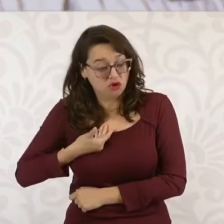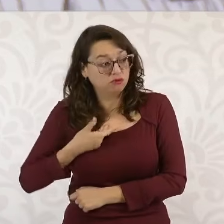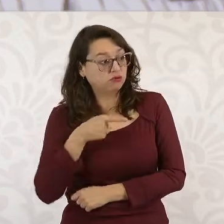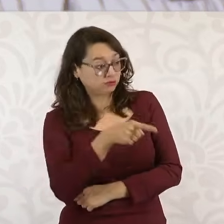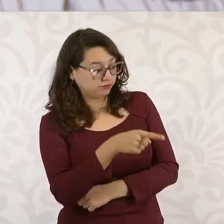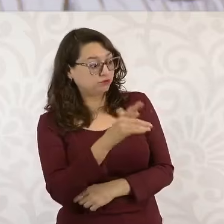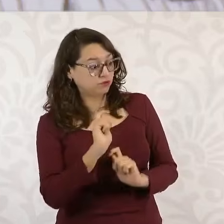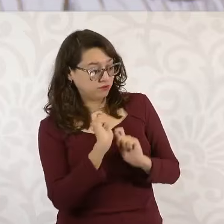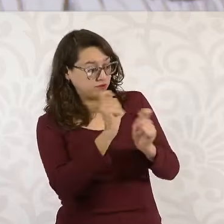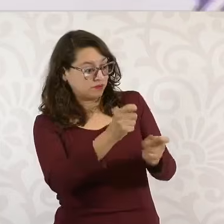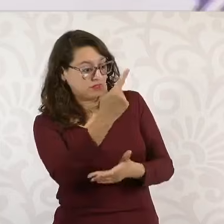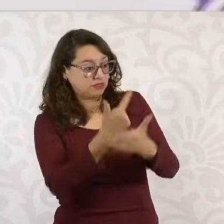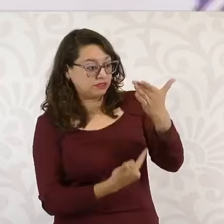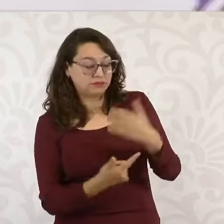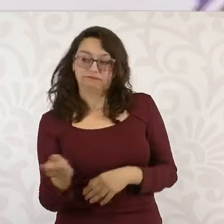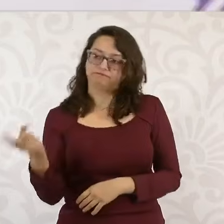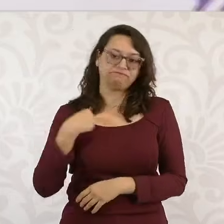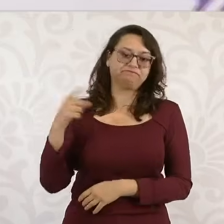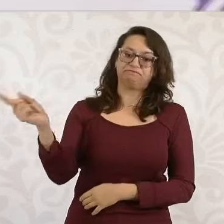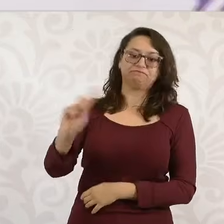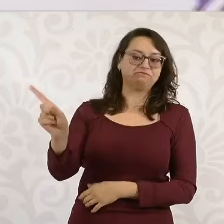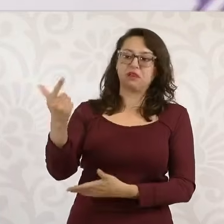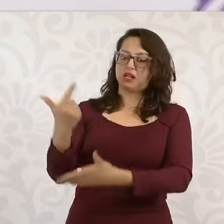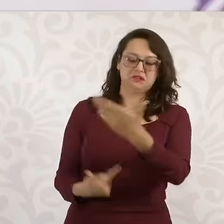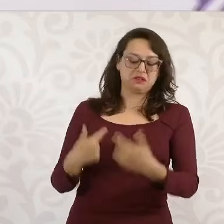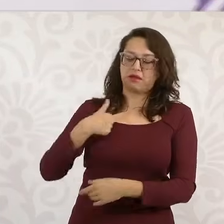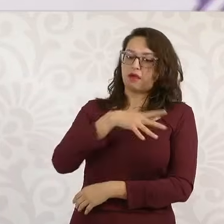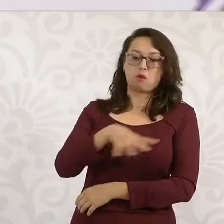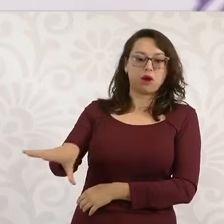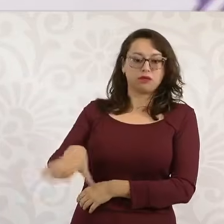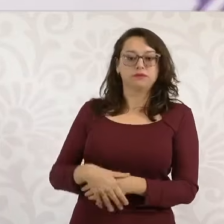Y que le dije que no, y Ricardo dijo, sí, sí es cierto, dijo que no.